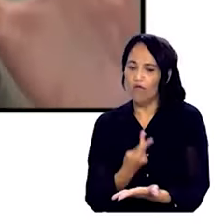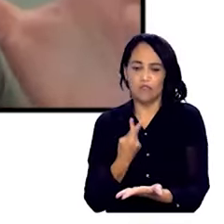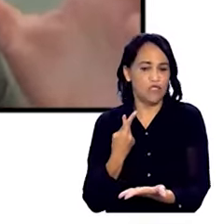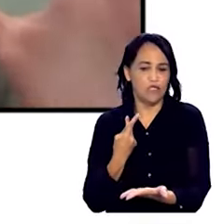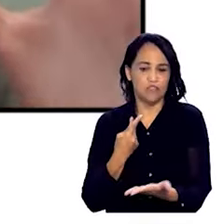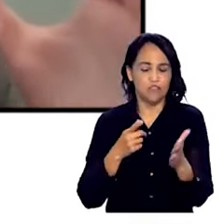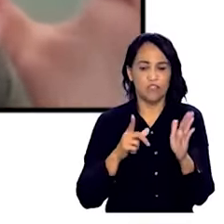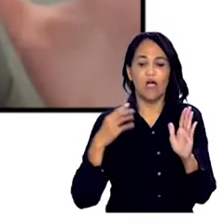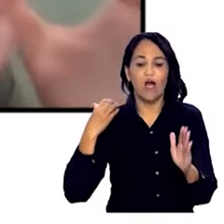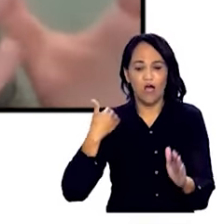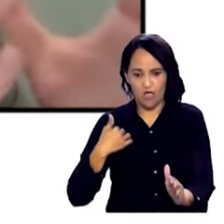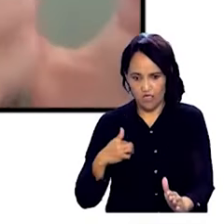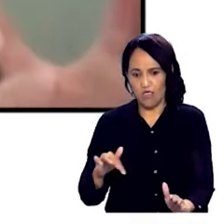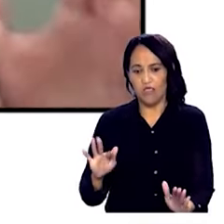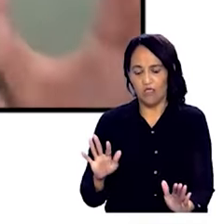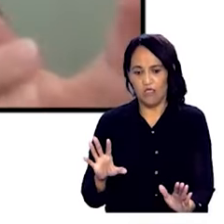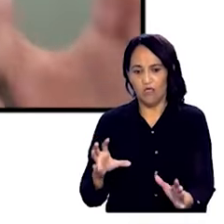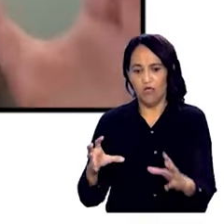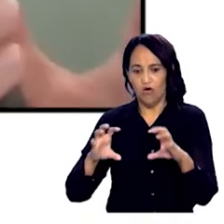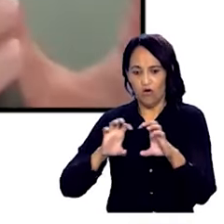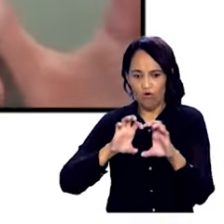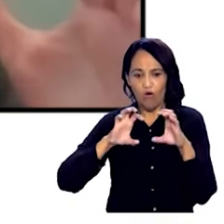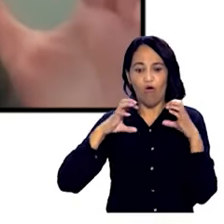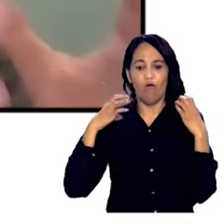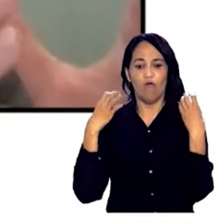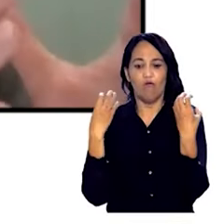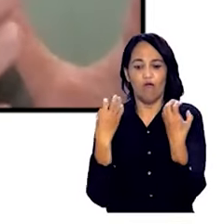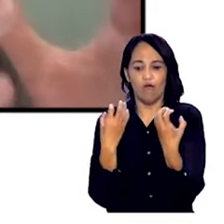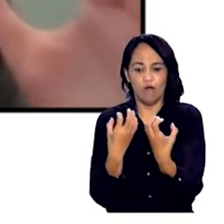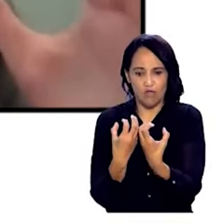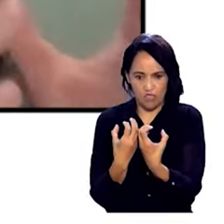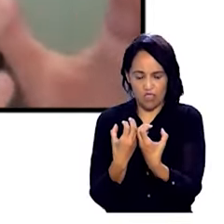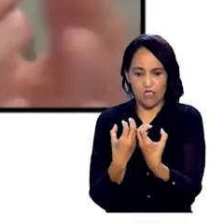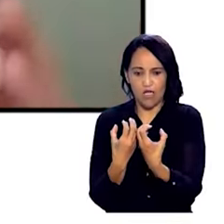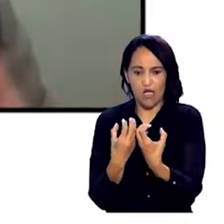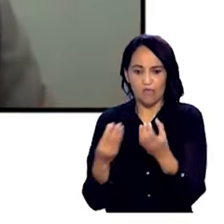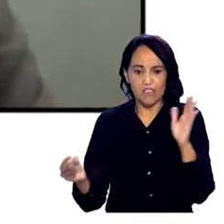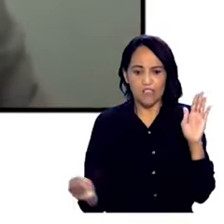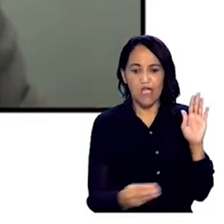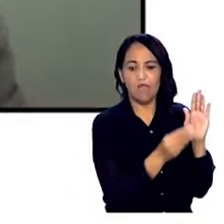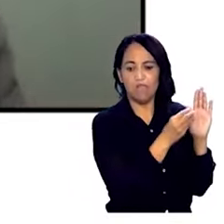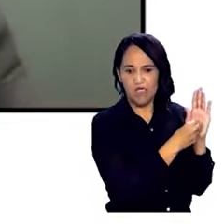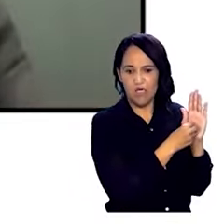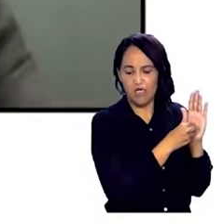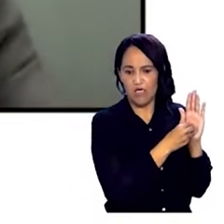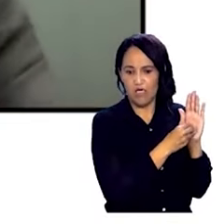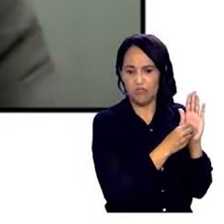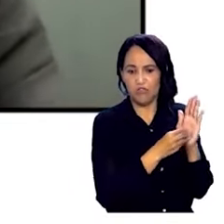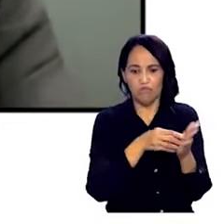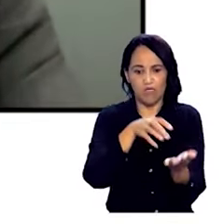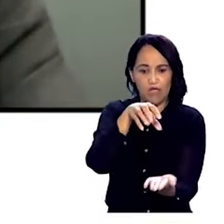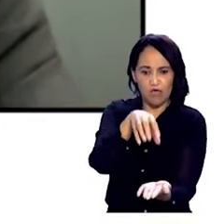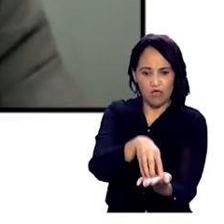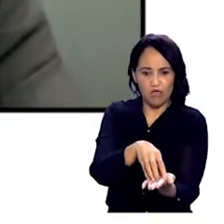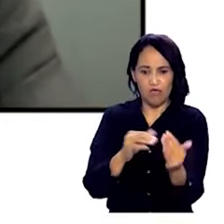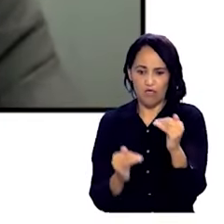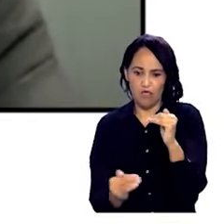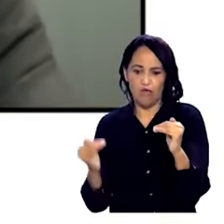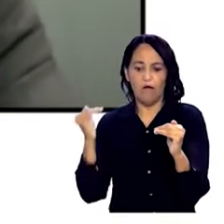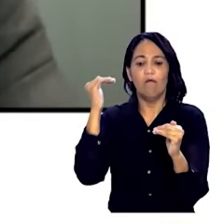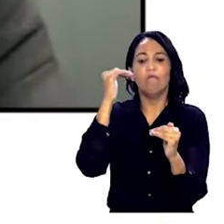interpretas Y aplicas Tima instancia por supremas cortes provinciales eso significa en